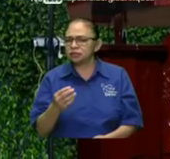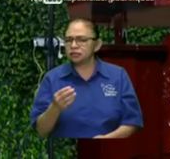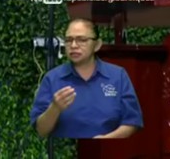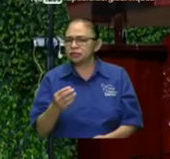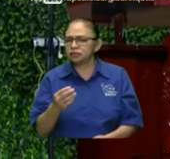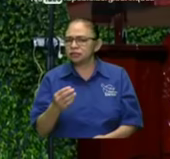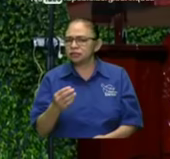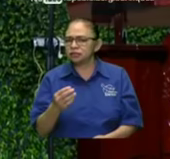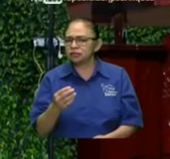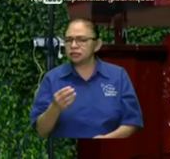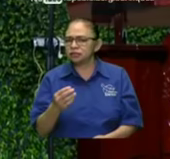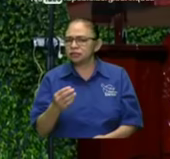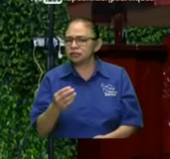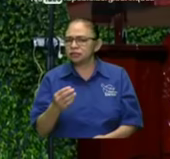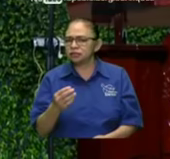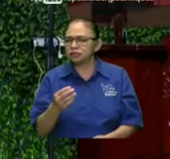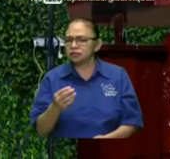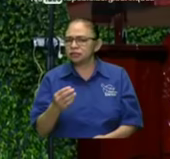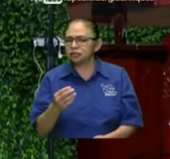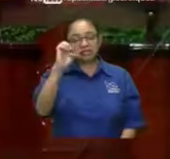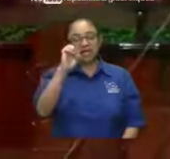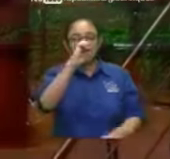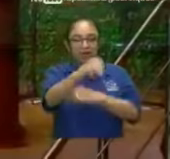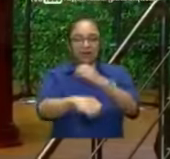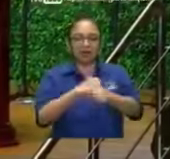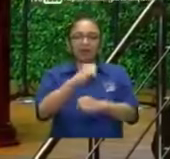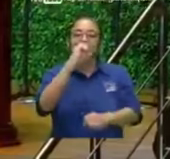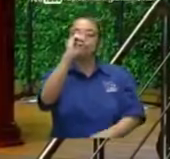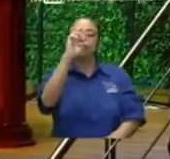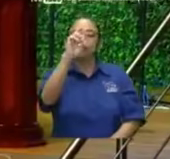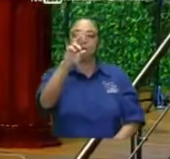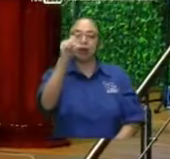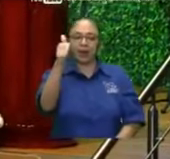tenía. Y en la actividad de matrimonios